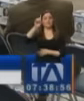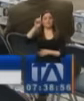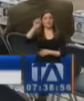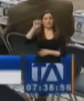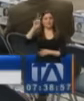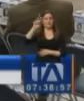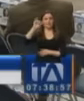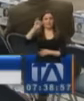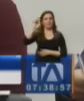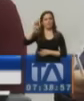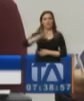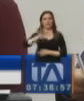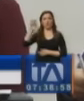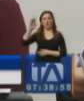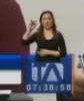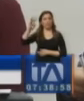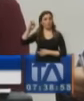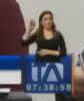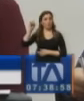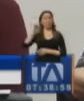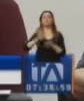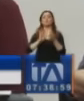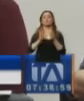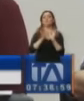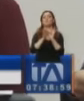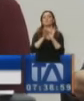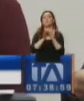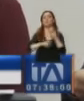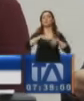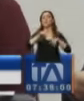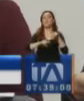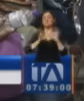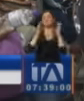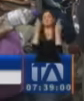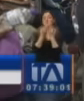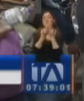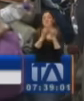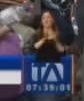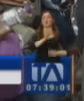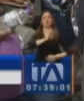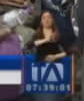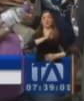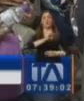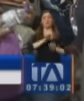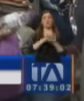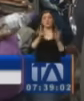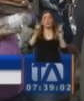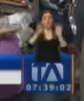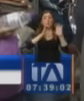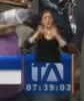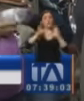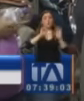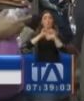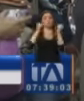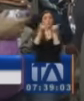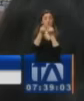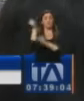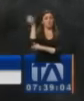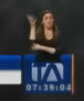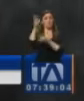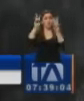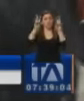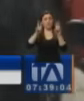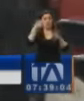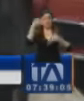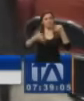de Comunicación Social de la Universidad Central realizaron el foro Verdad y Justicia, en el que se dio a conocer cómo